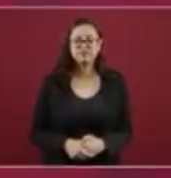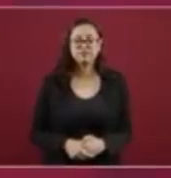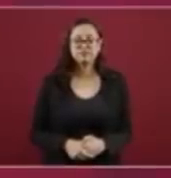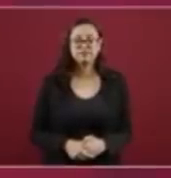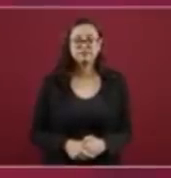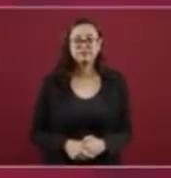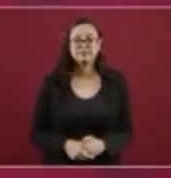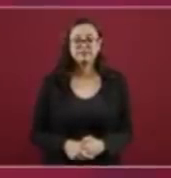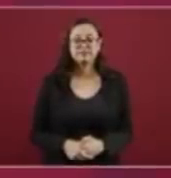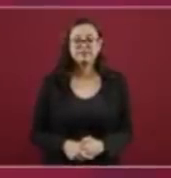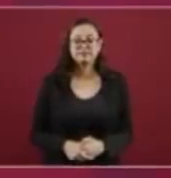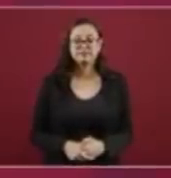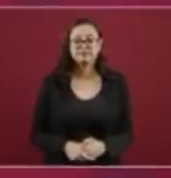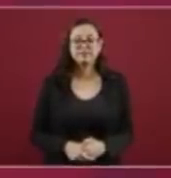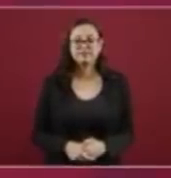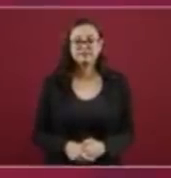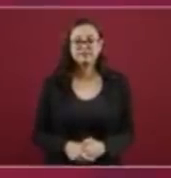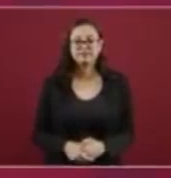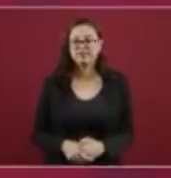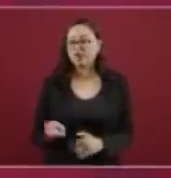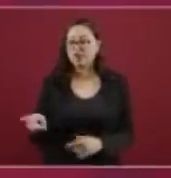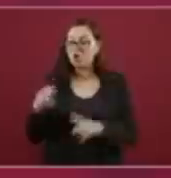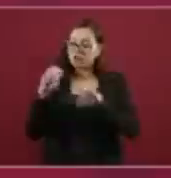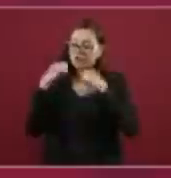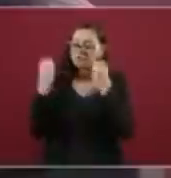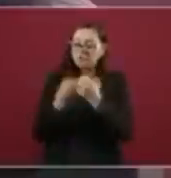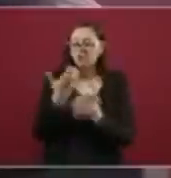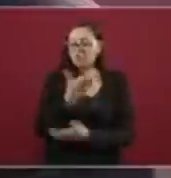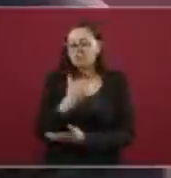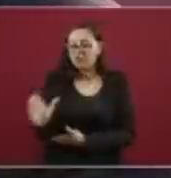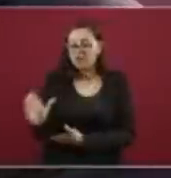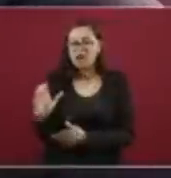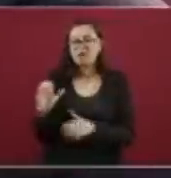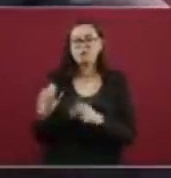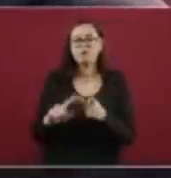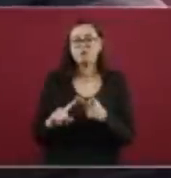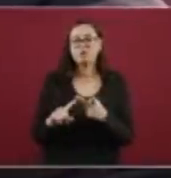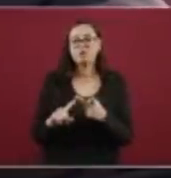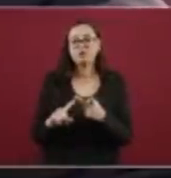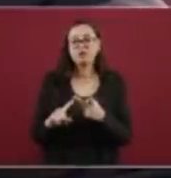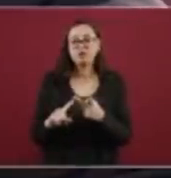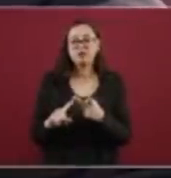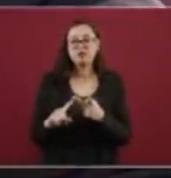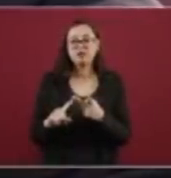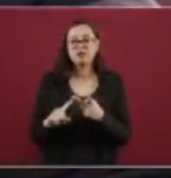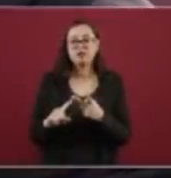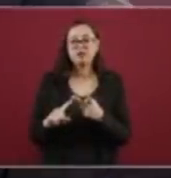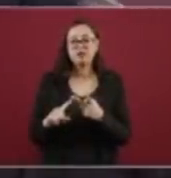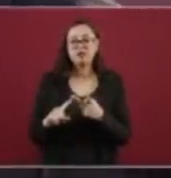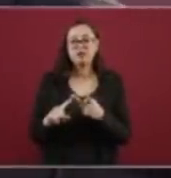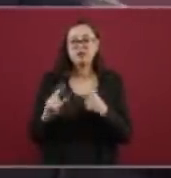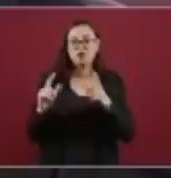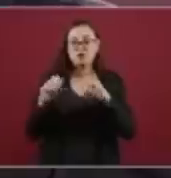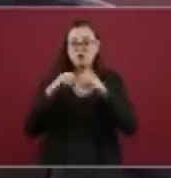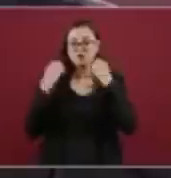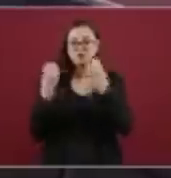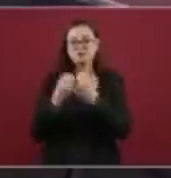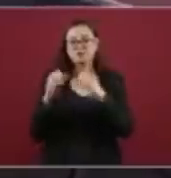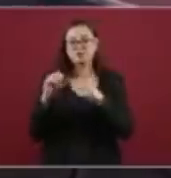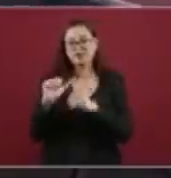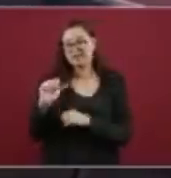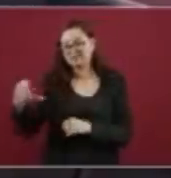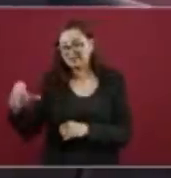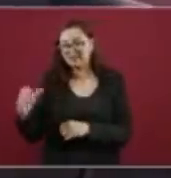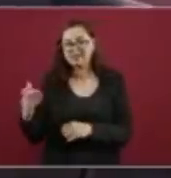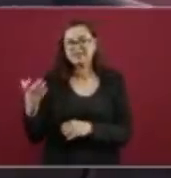no entregarle a la organización campesina o a la organización de la sociedad civil